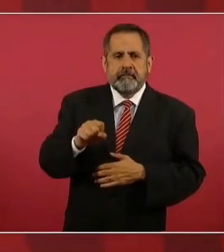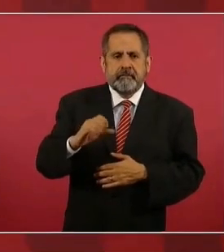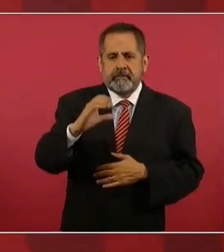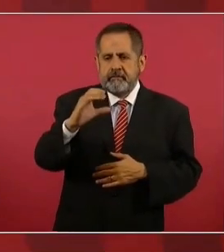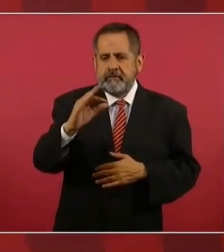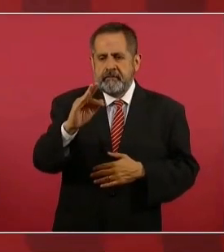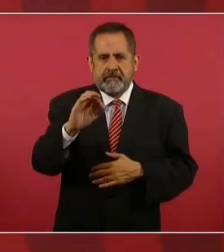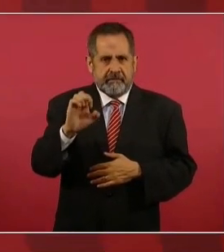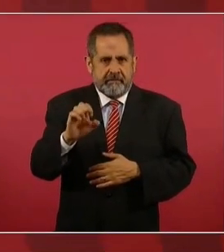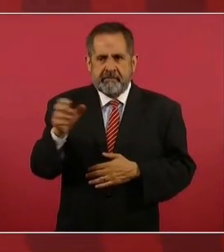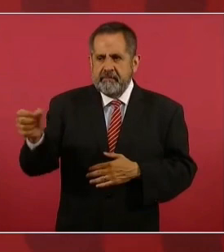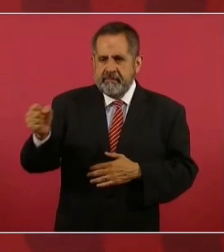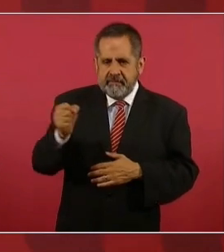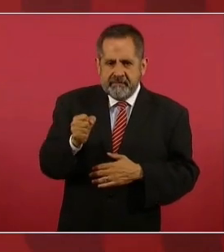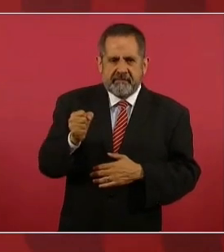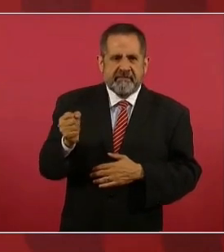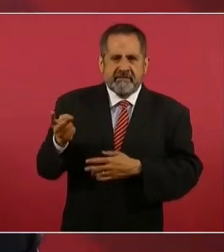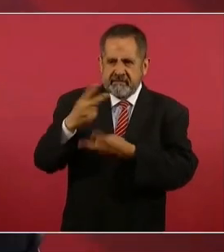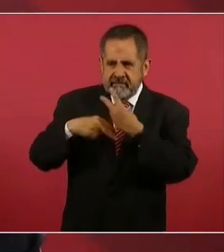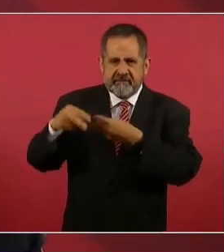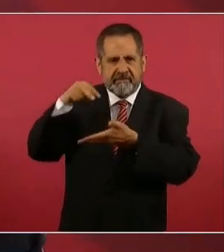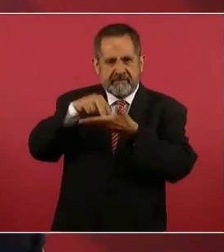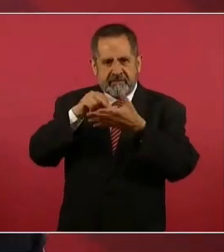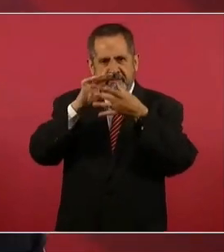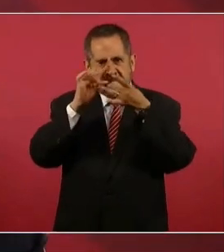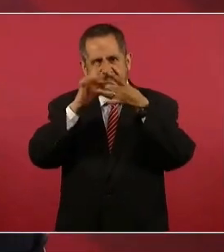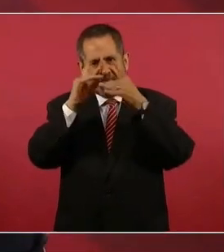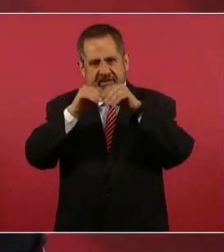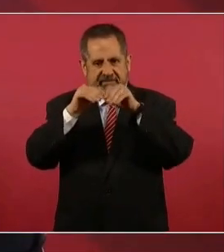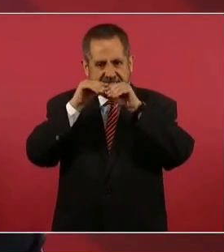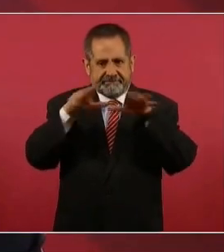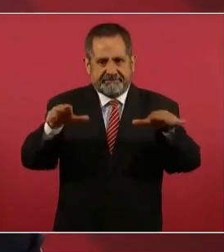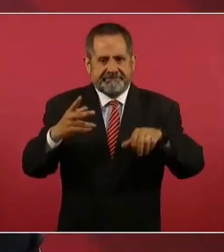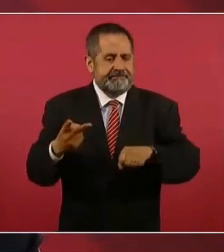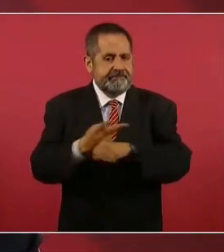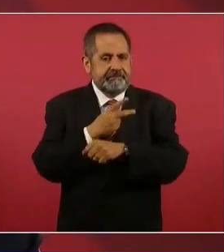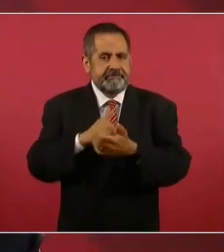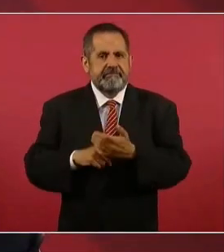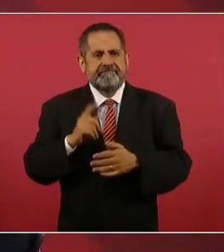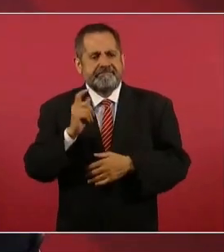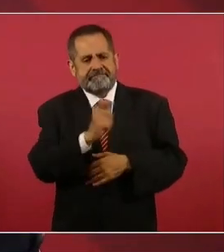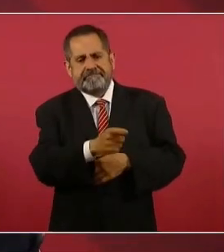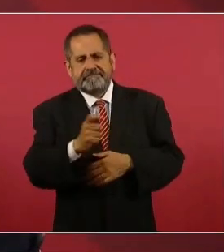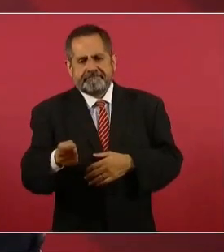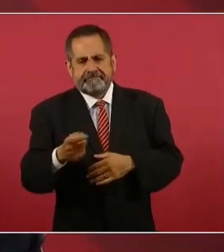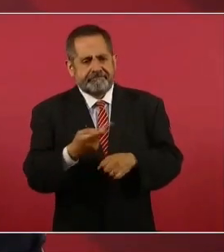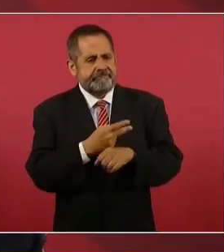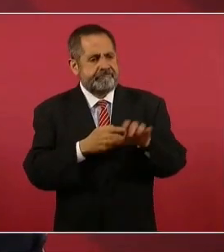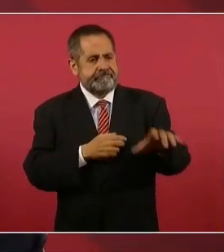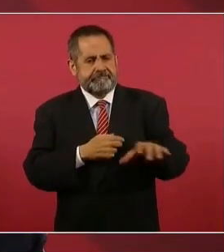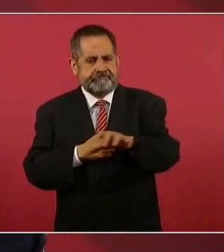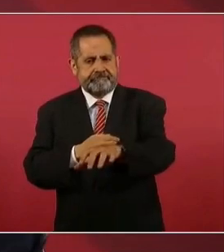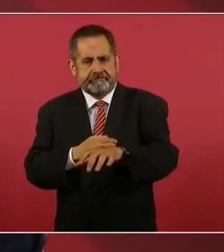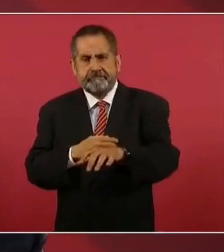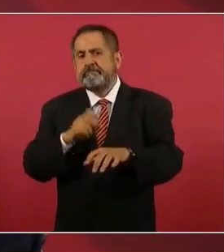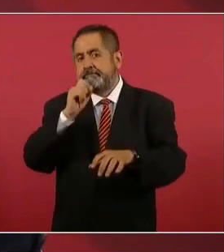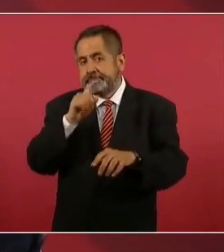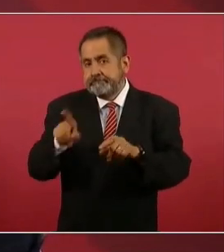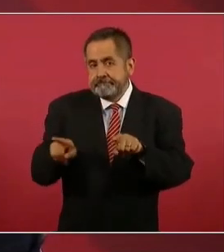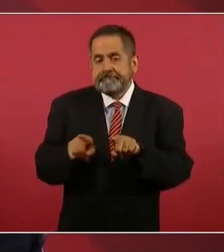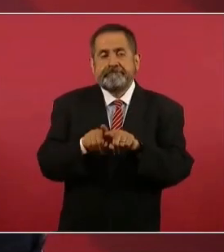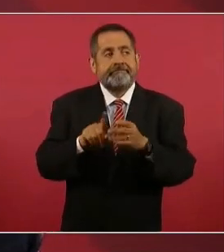Electricidad que nos informe sobre estas plantas y sobre lo de Baja